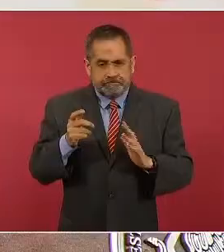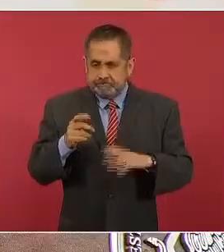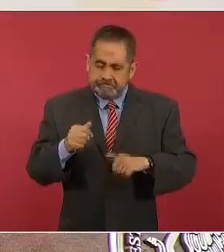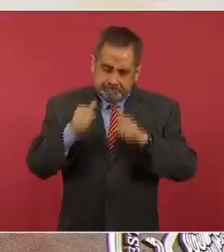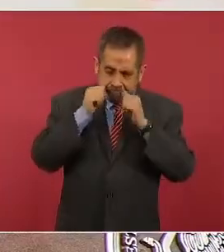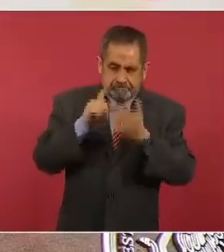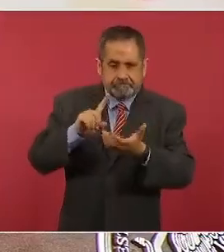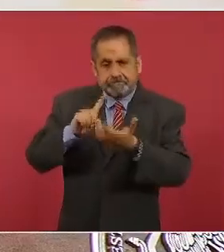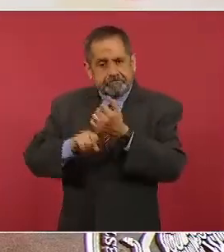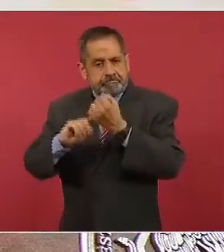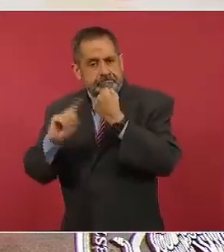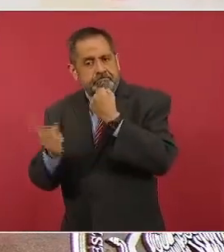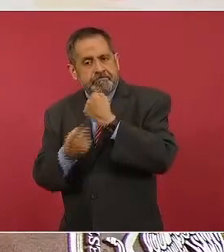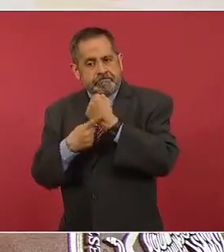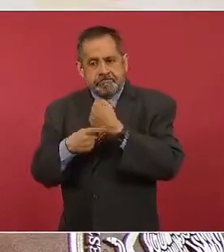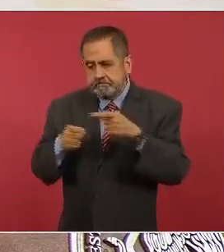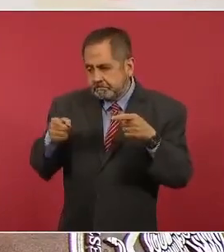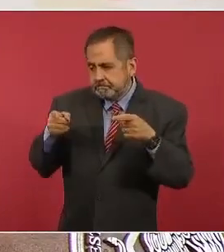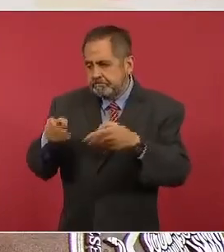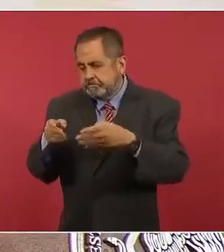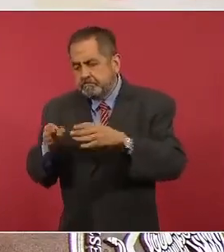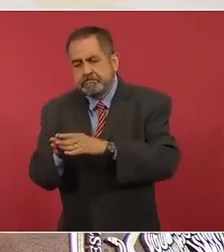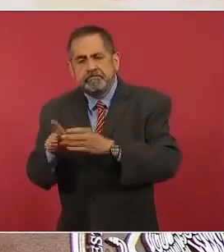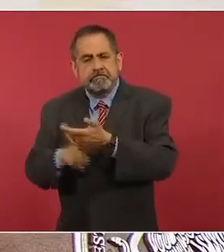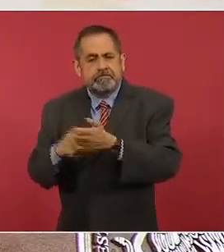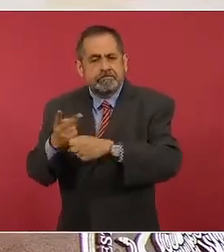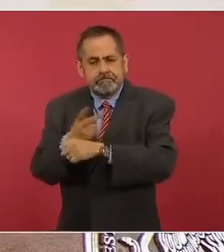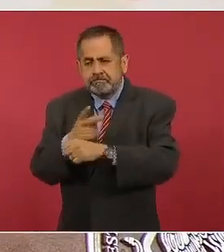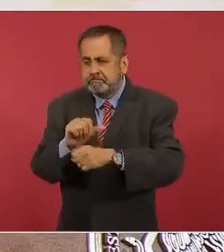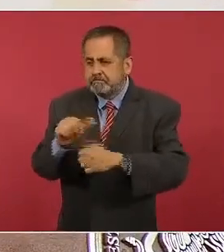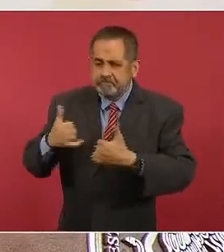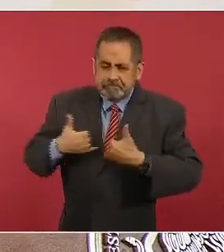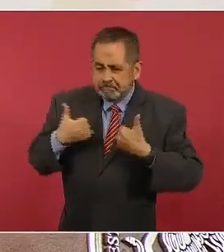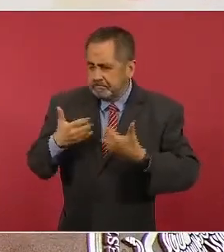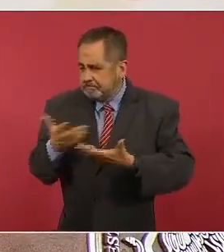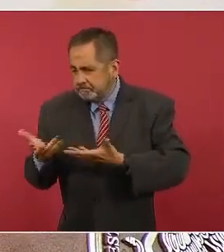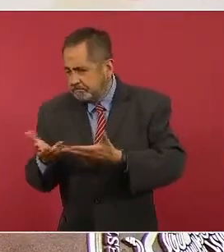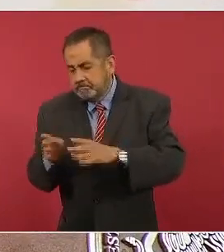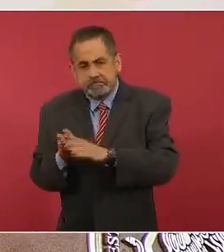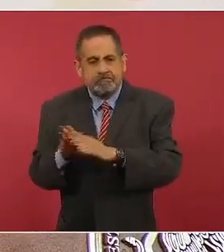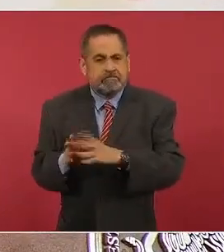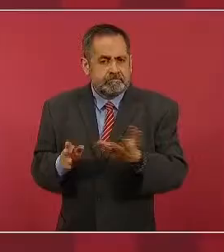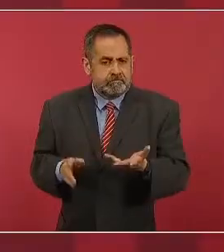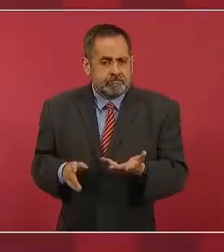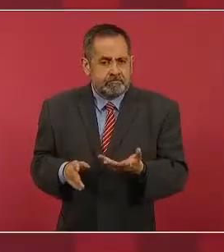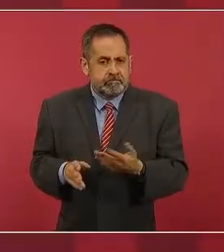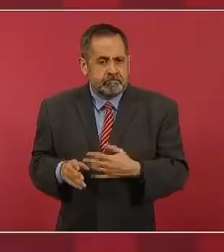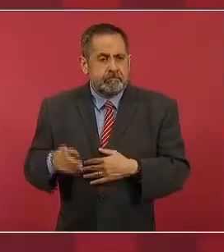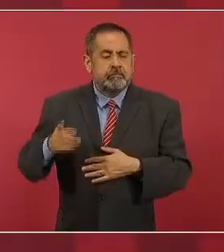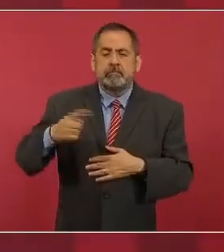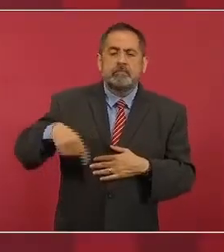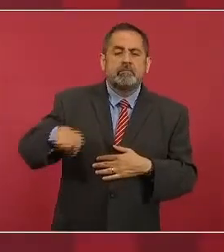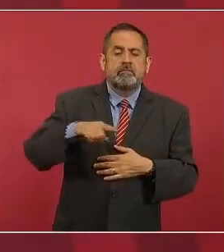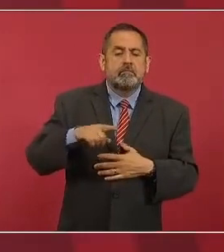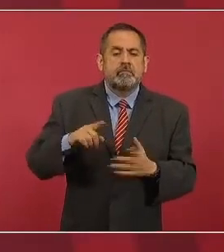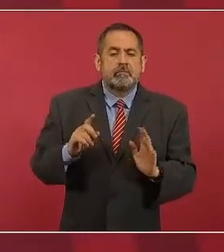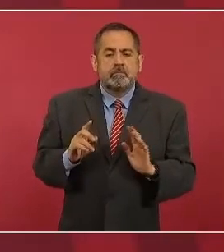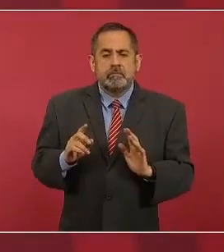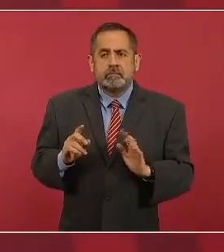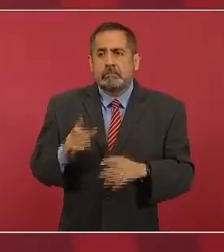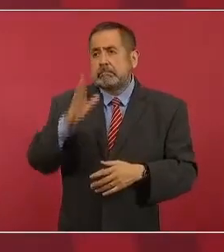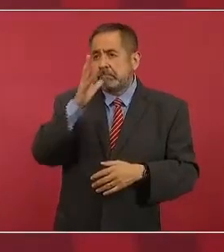atender las causas, atender a los jóvenes, el que nadie se sienta